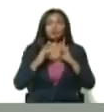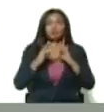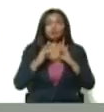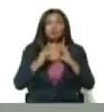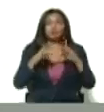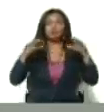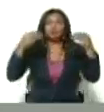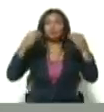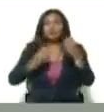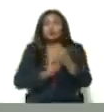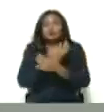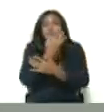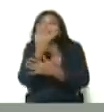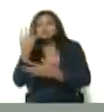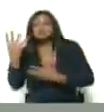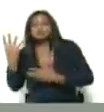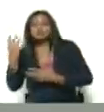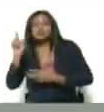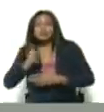de relacionarnos